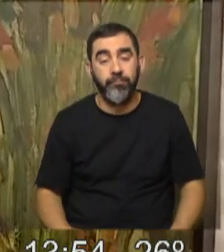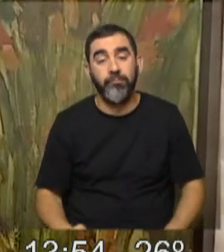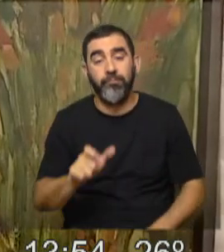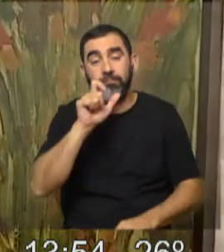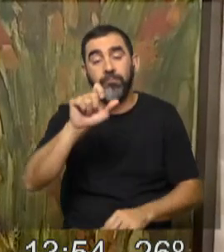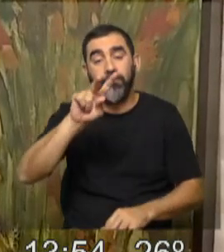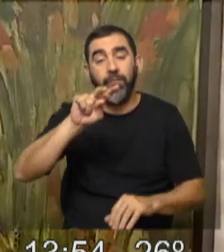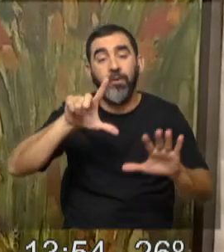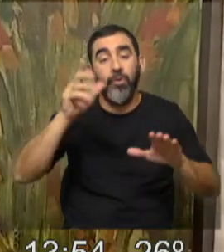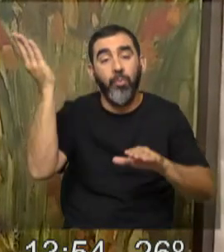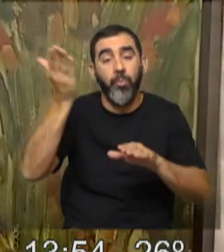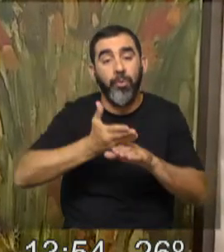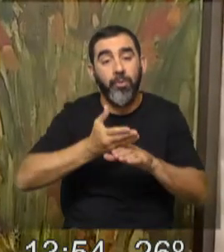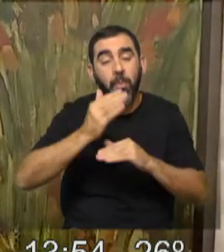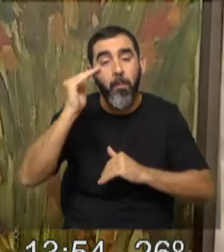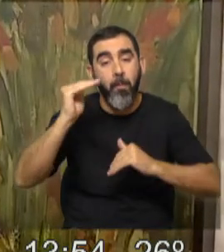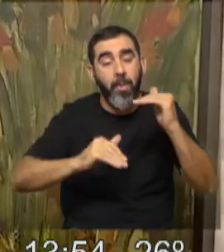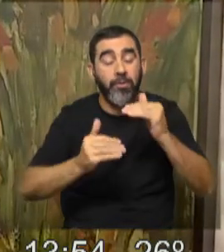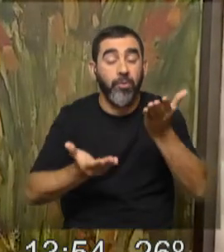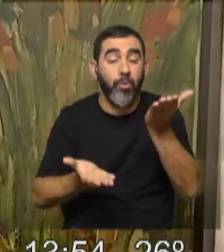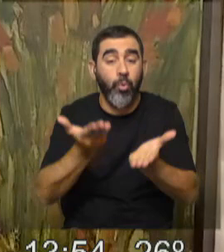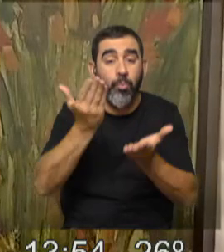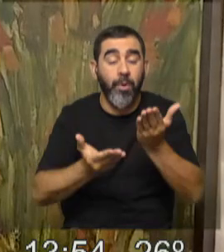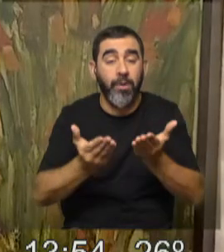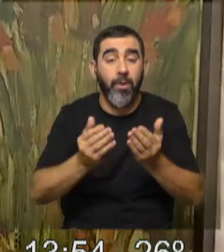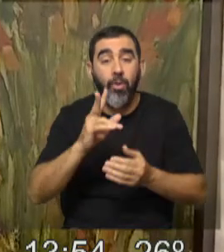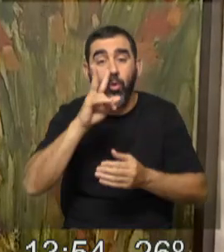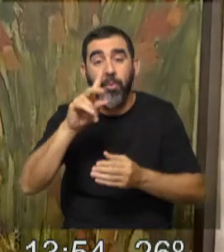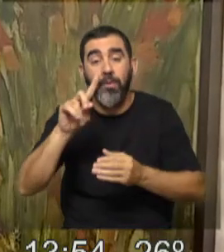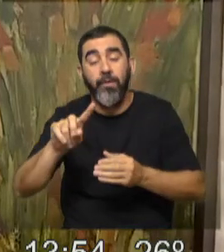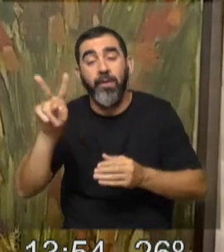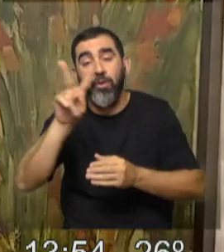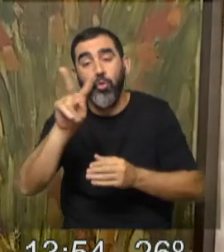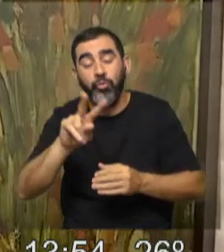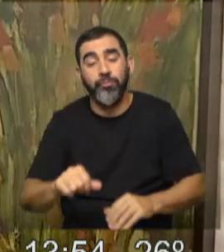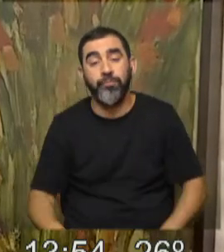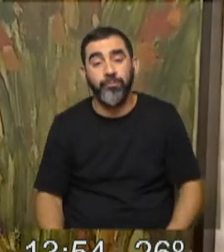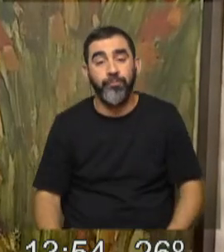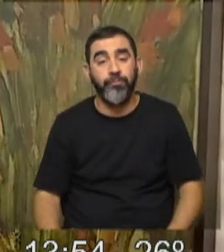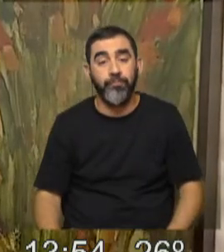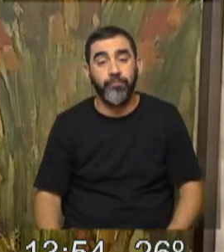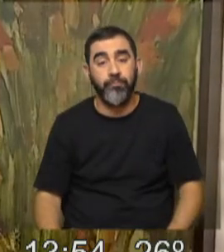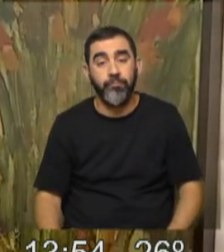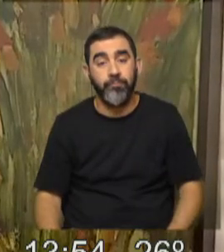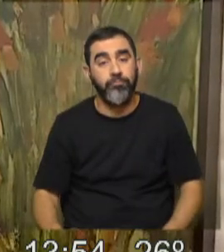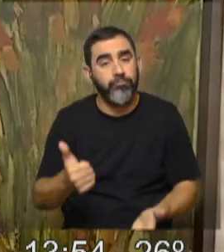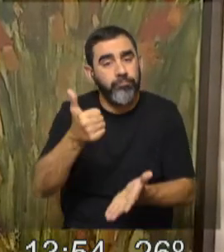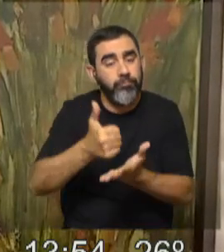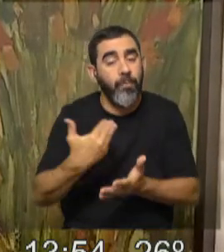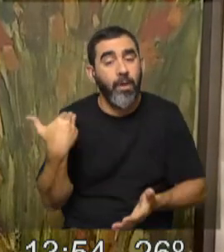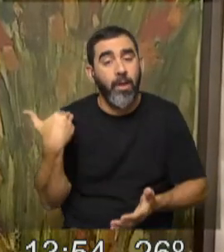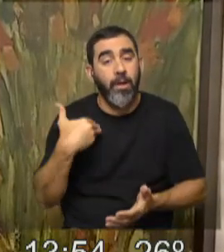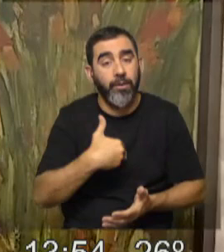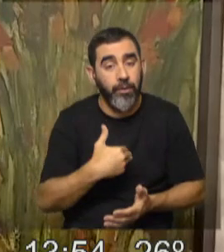un 27% más si lo comparamos con el año 2022. En este caso, una fuerte presencia de